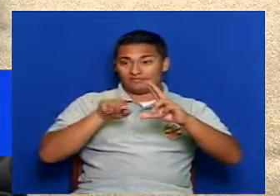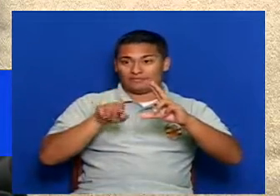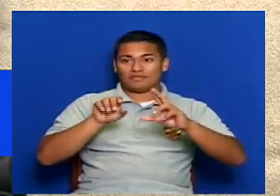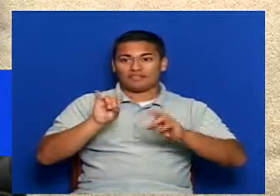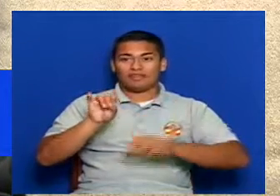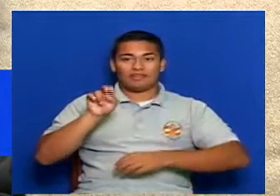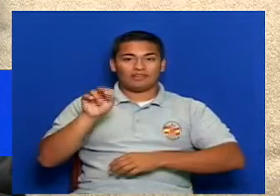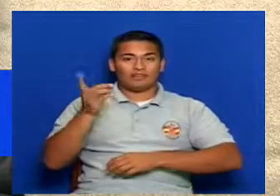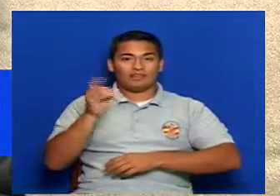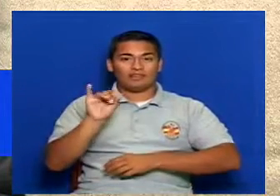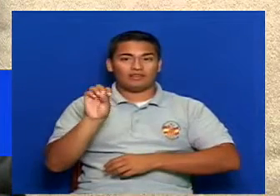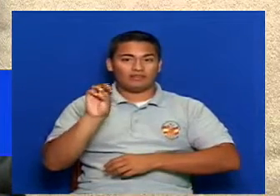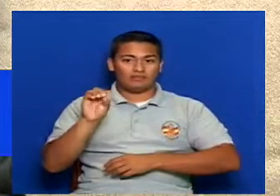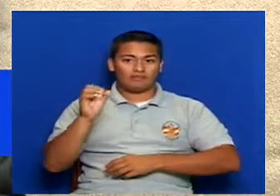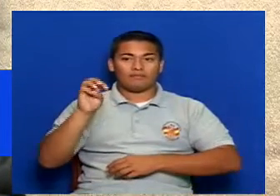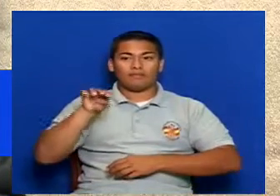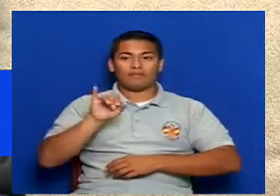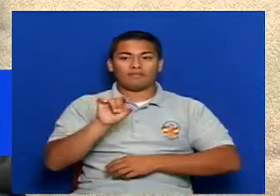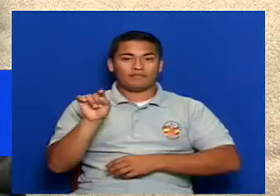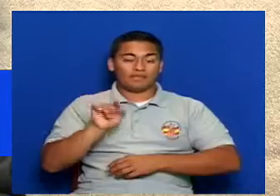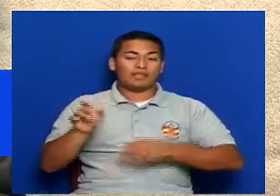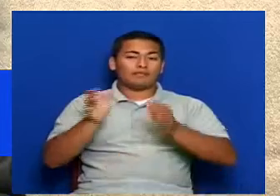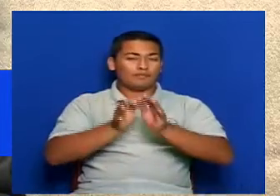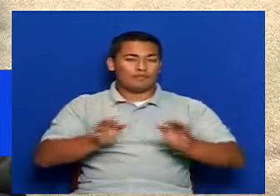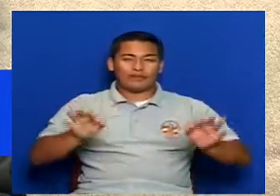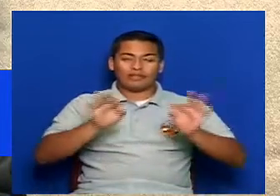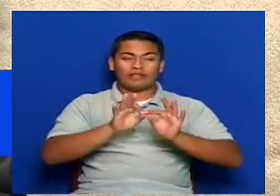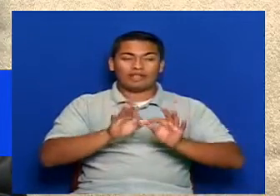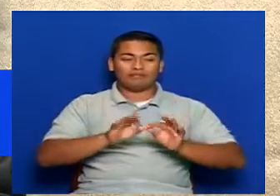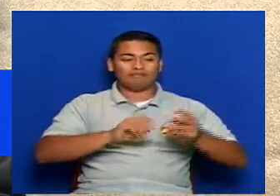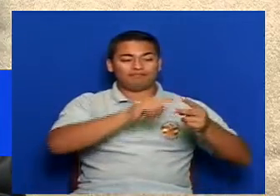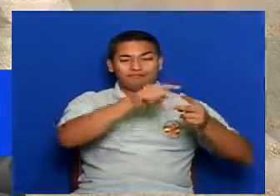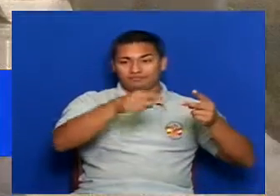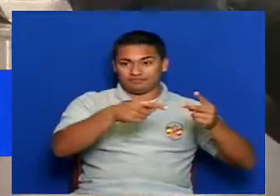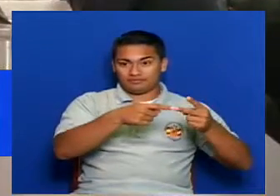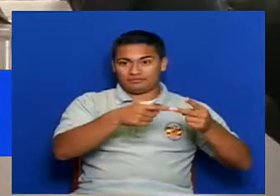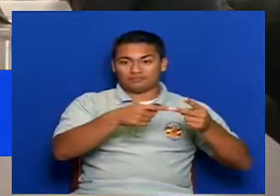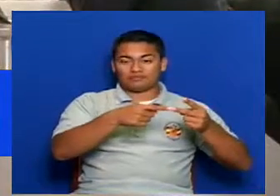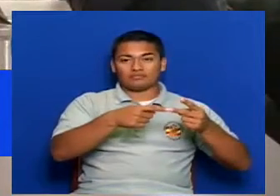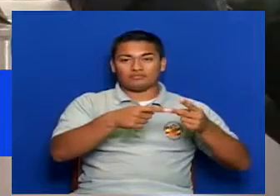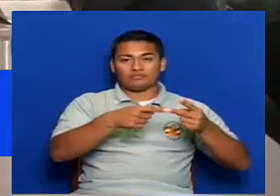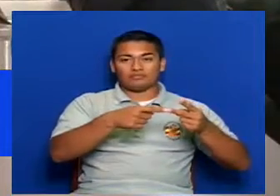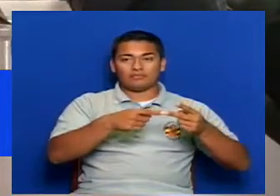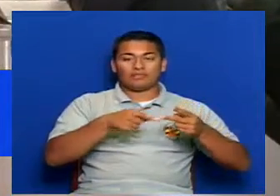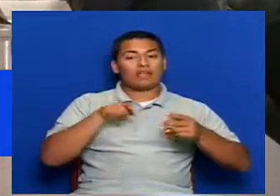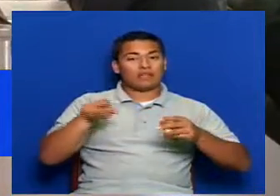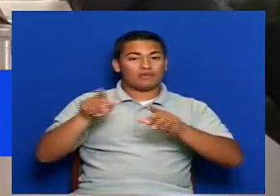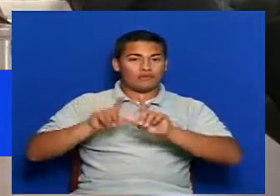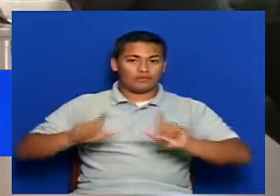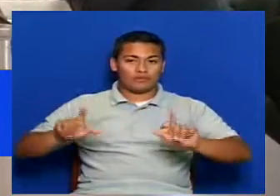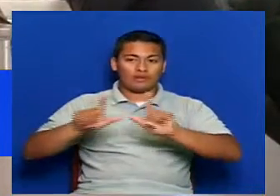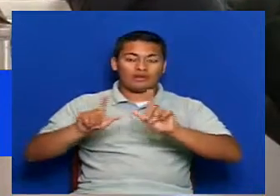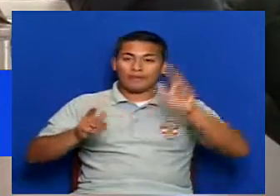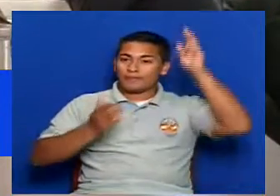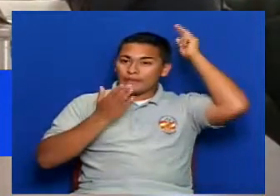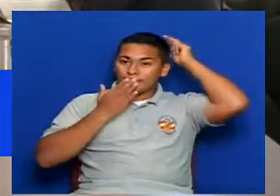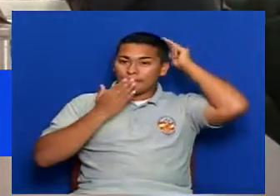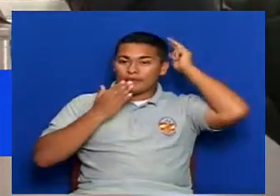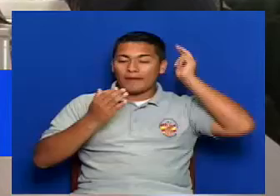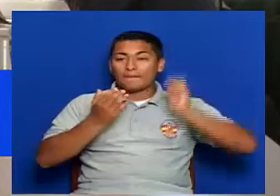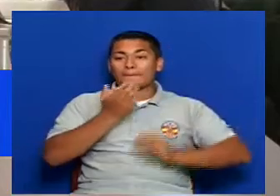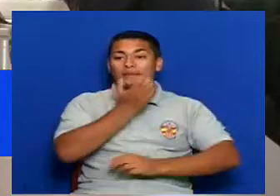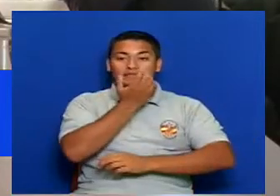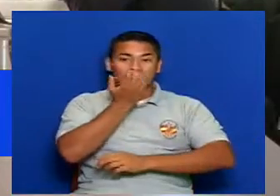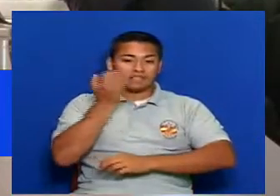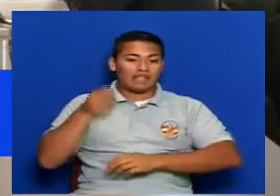no sólo tanto como la de voz agua pero la reserva del idioma y tenemos el río san juan en